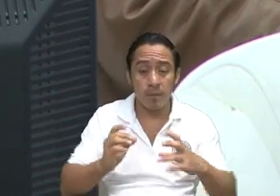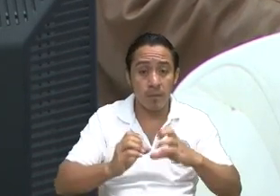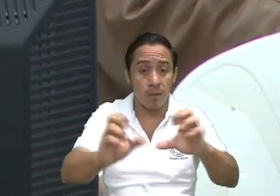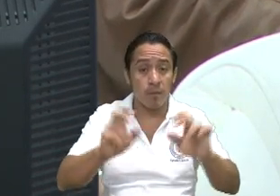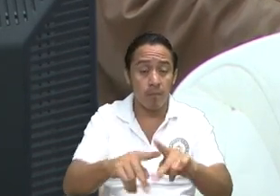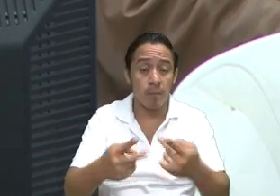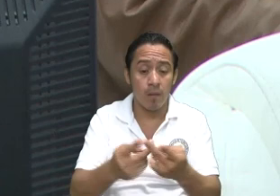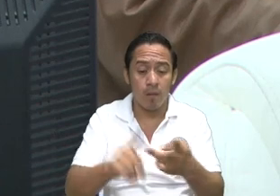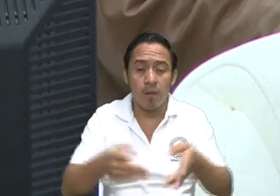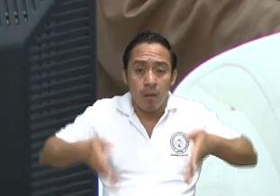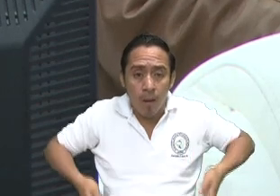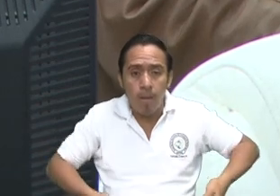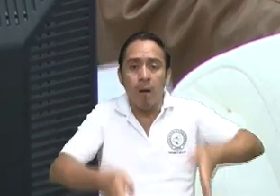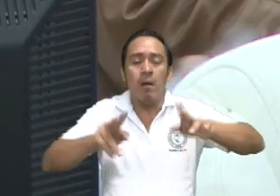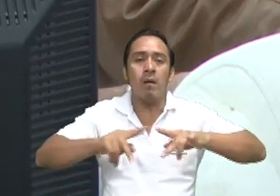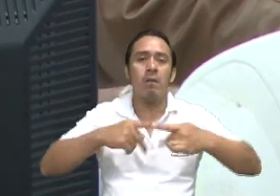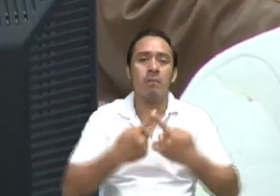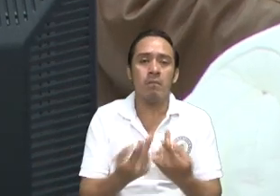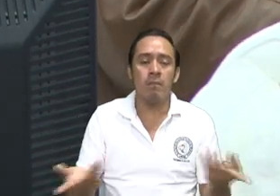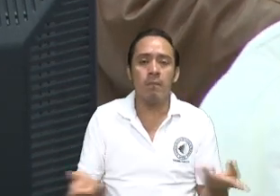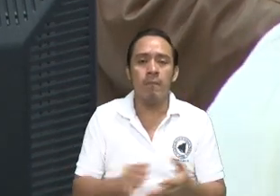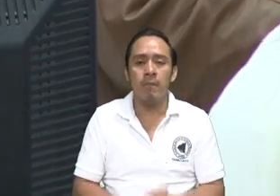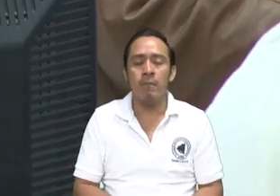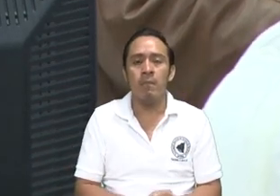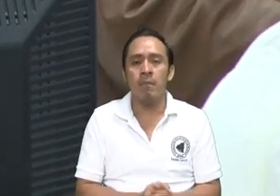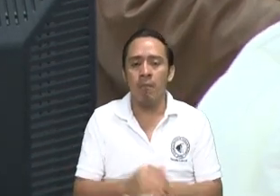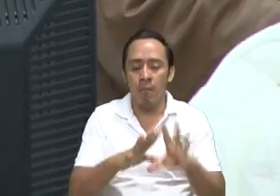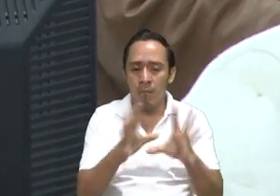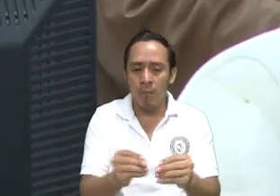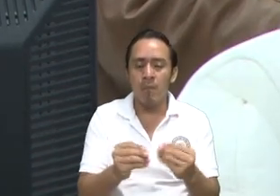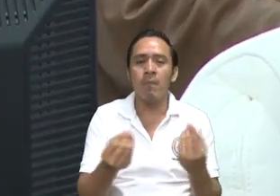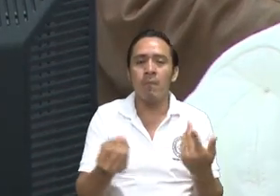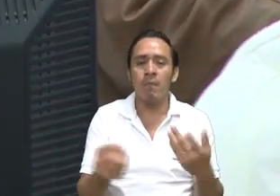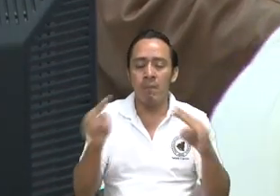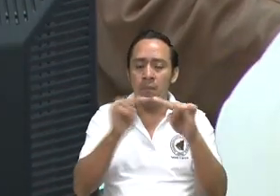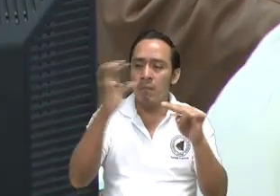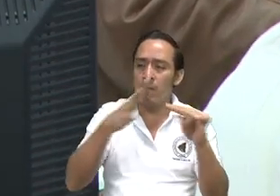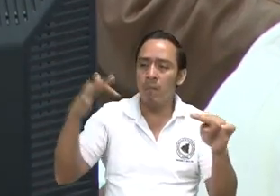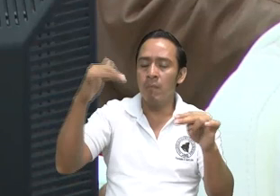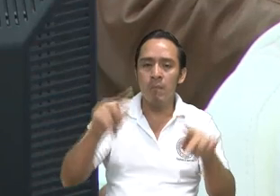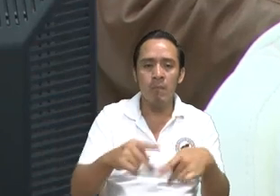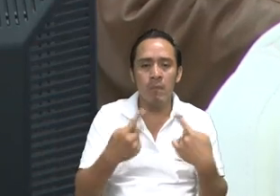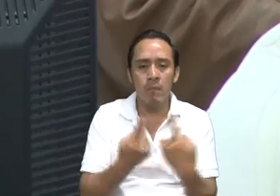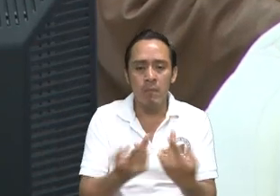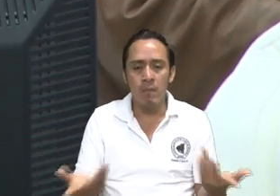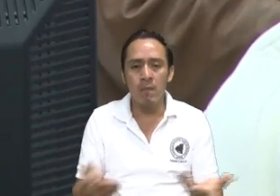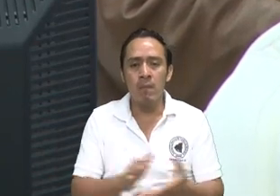el pueblo, carreteras para el pueblo, educación para el pueblo, electrificación para el